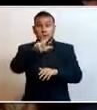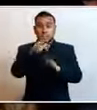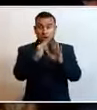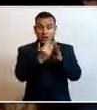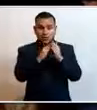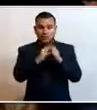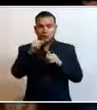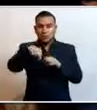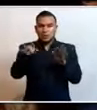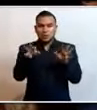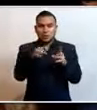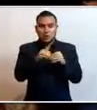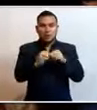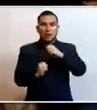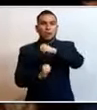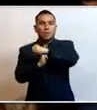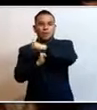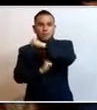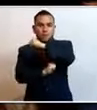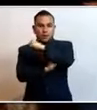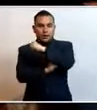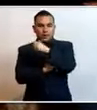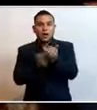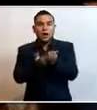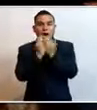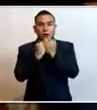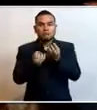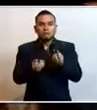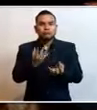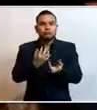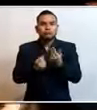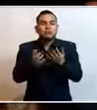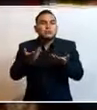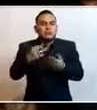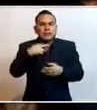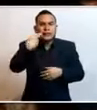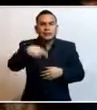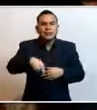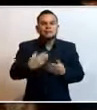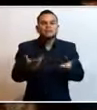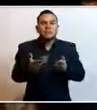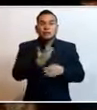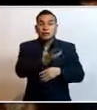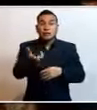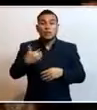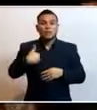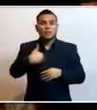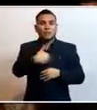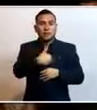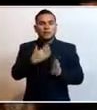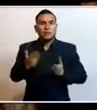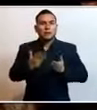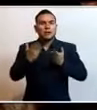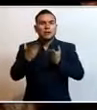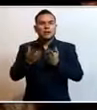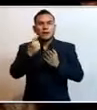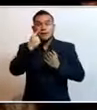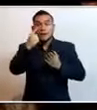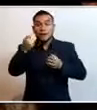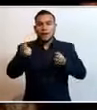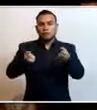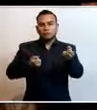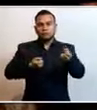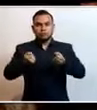que se han reunido acá en este puente, saben la realidad. Han visto a nuestros ministros, han visto la ayuda que viene en estos